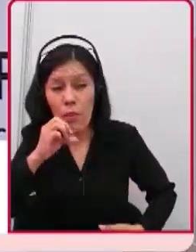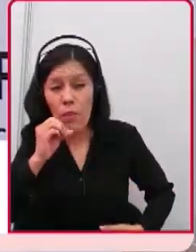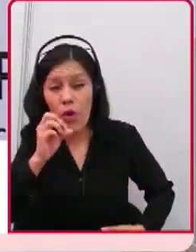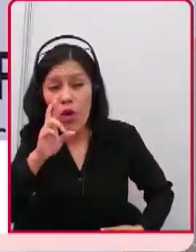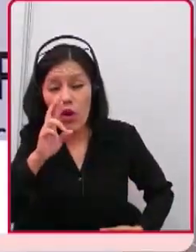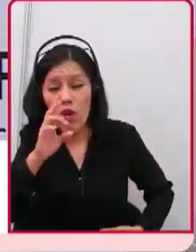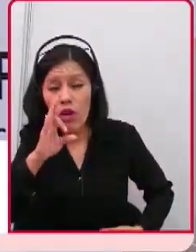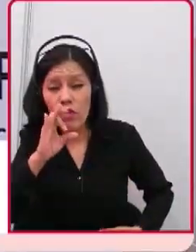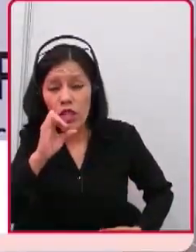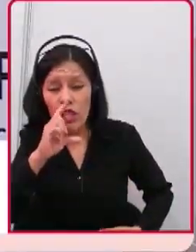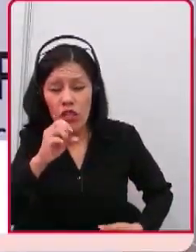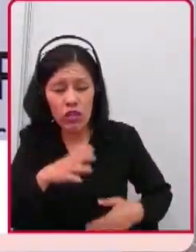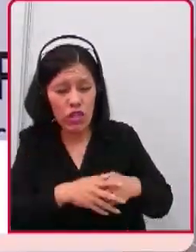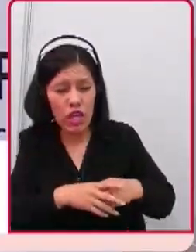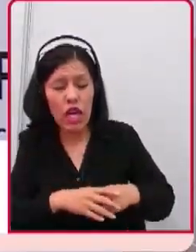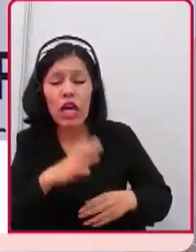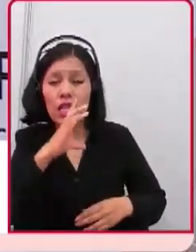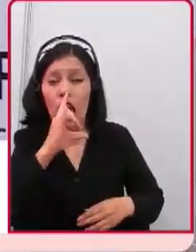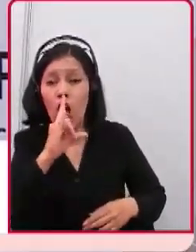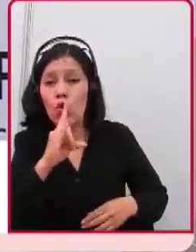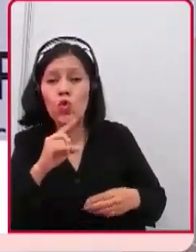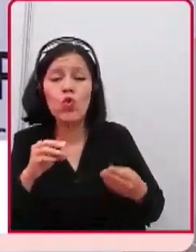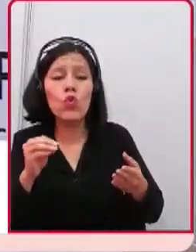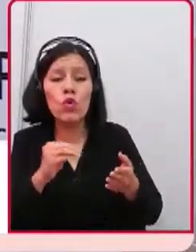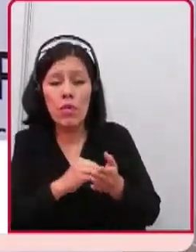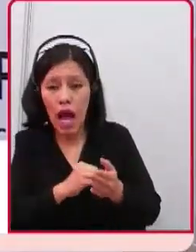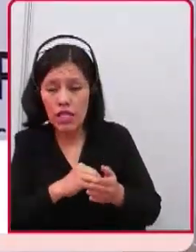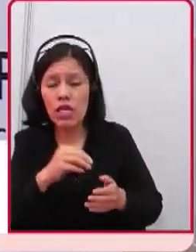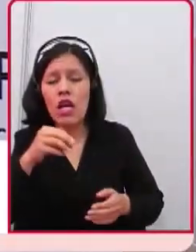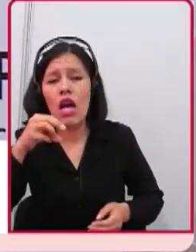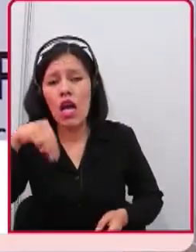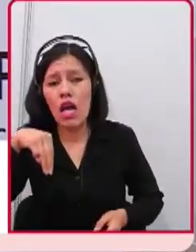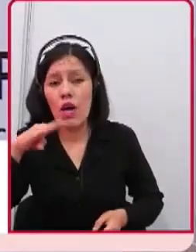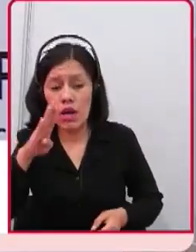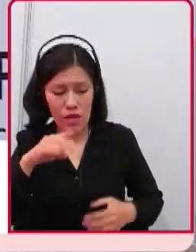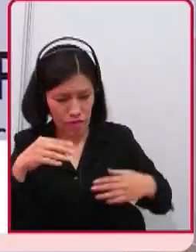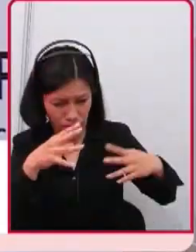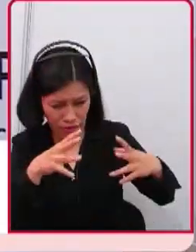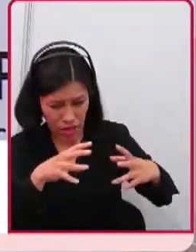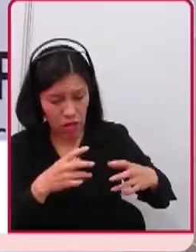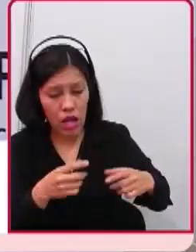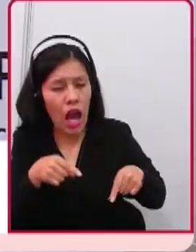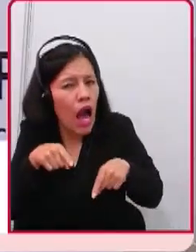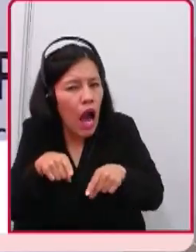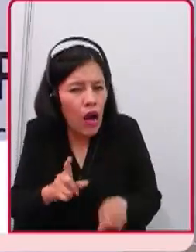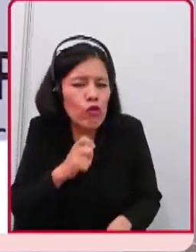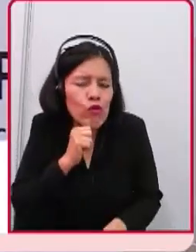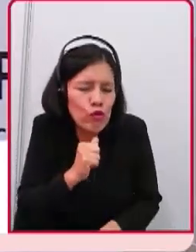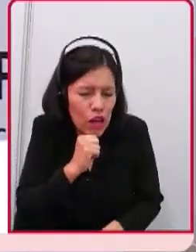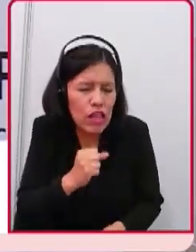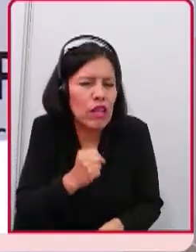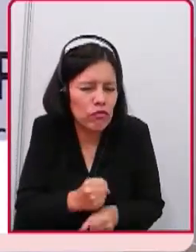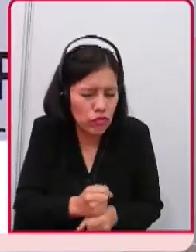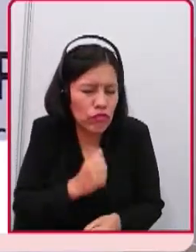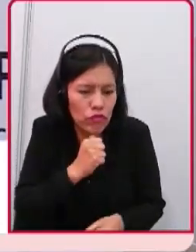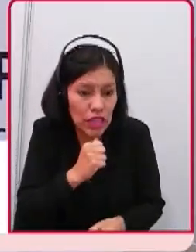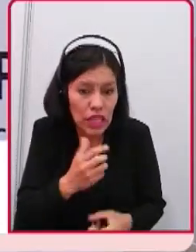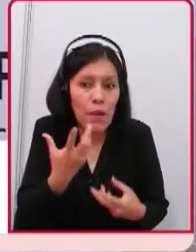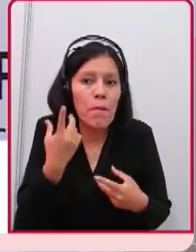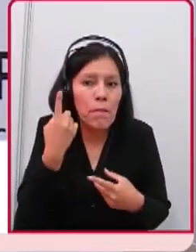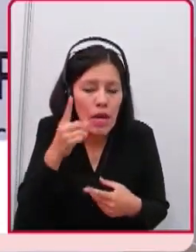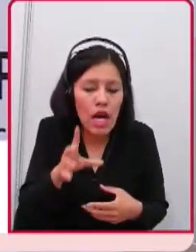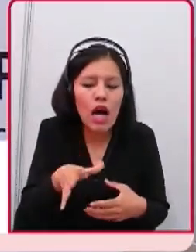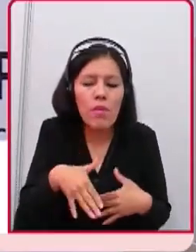cobre molibdeno en la parte inferior, todavía no hemos identificado texturas, vinillos o alteración potásica, fílica, ¿no? Todavía